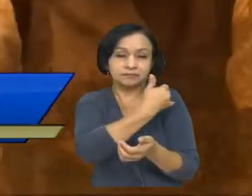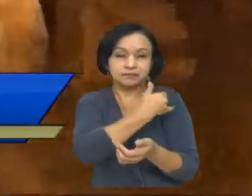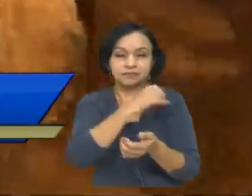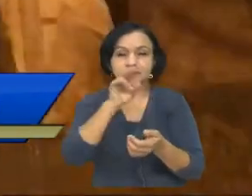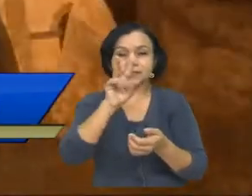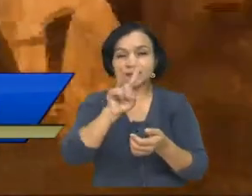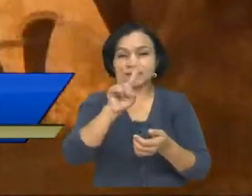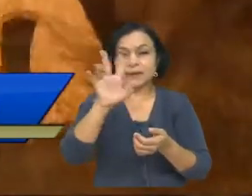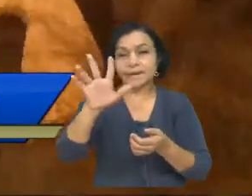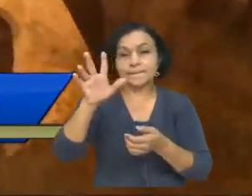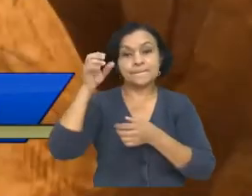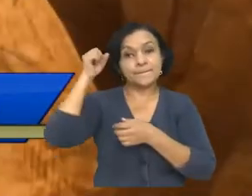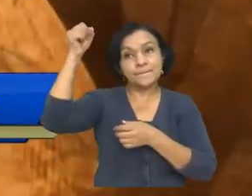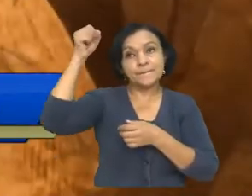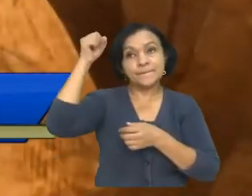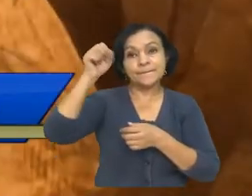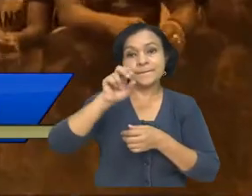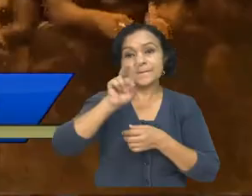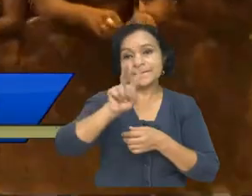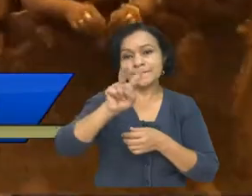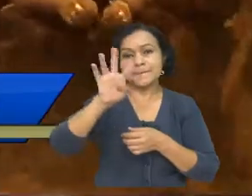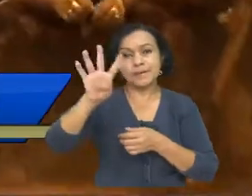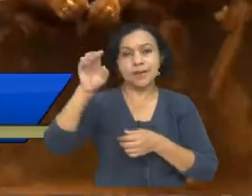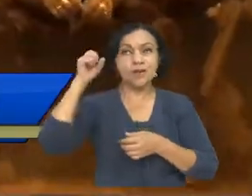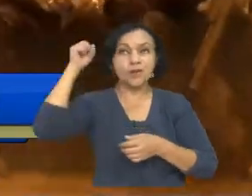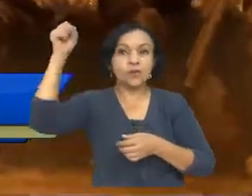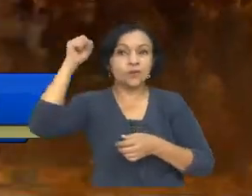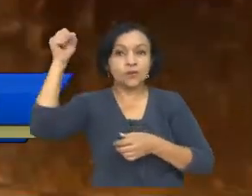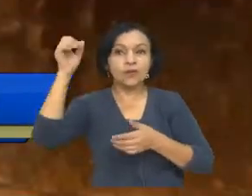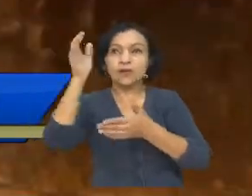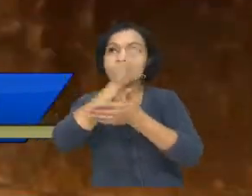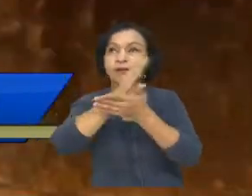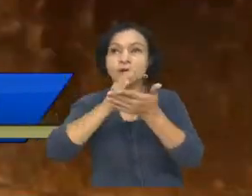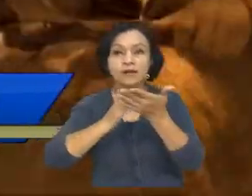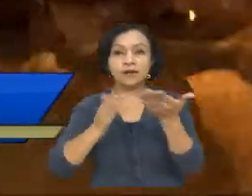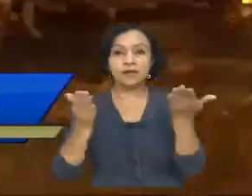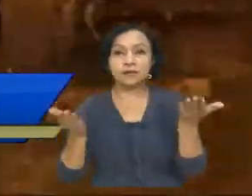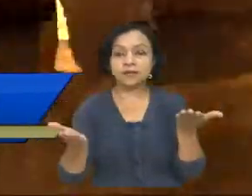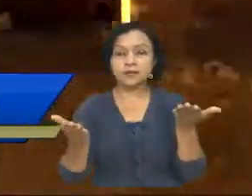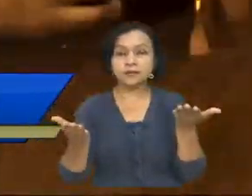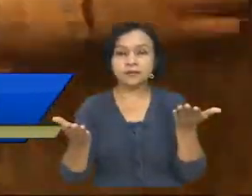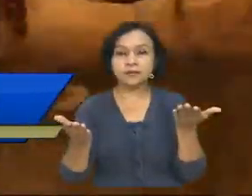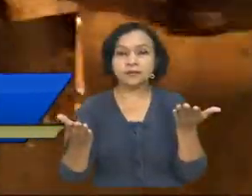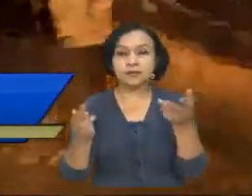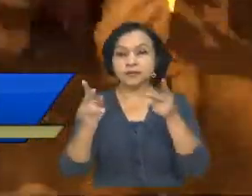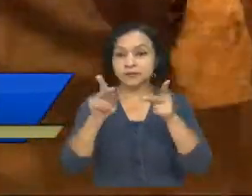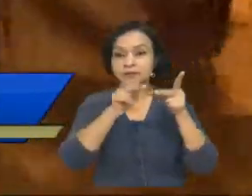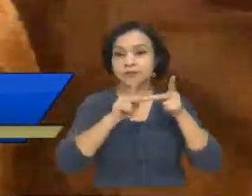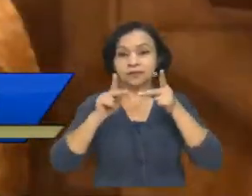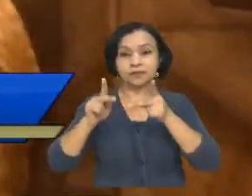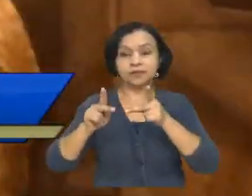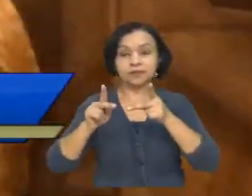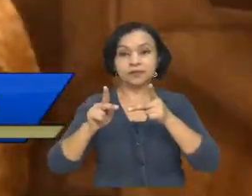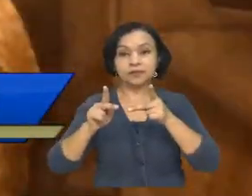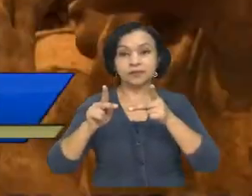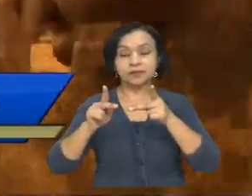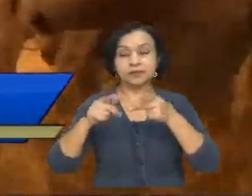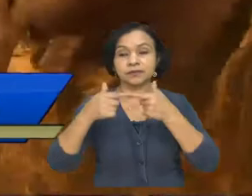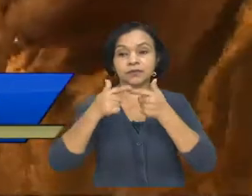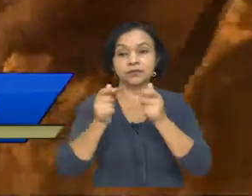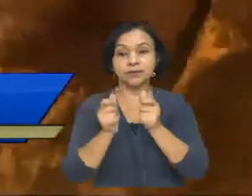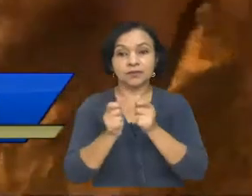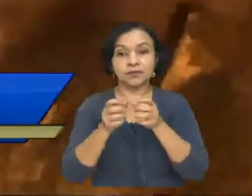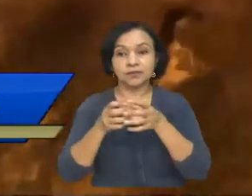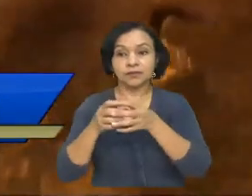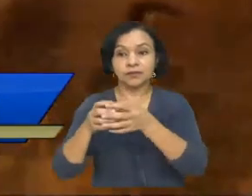julio, 24. Entonces, claro, ya habían algunos compañeros, pero nosotros, yo entré en ese otro grupo que era de